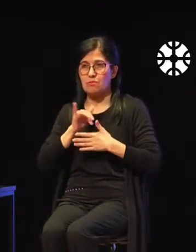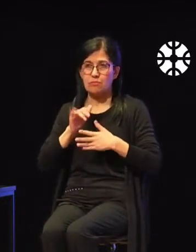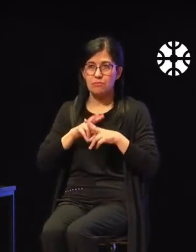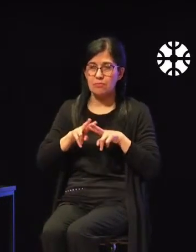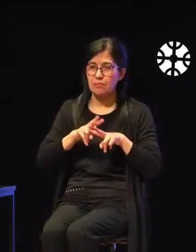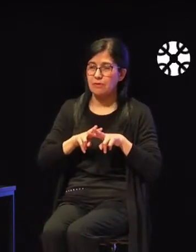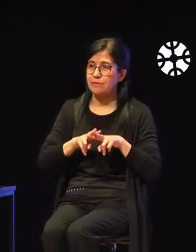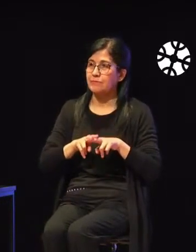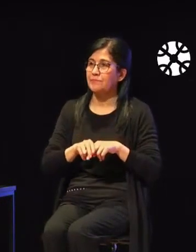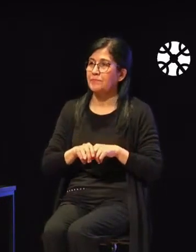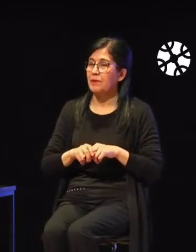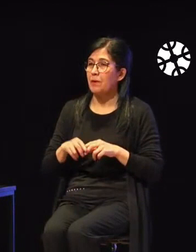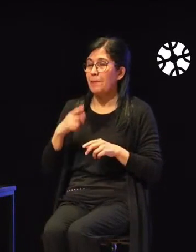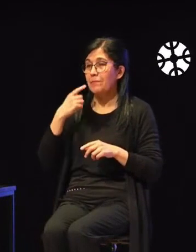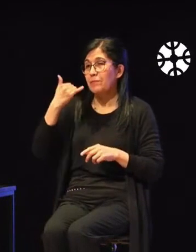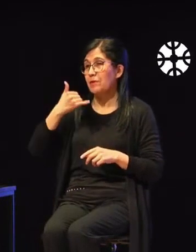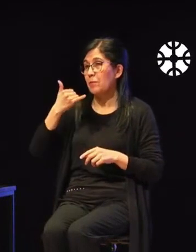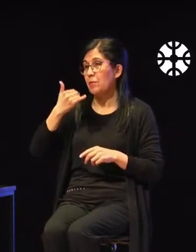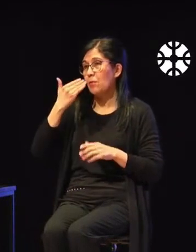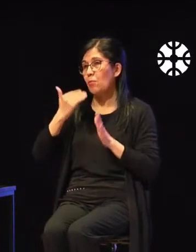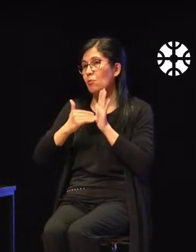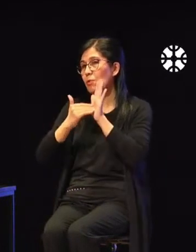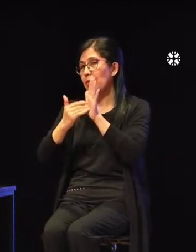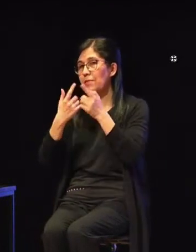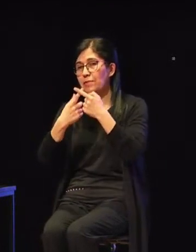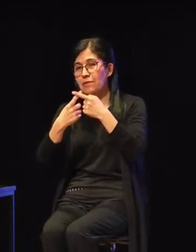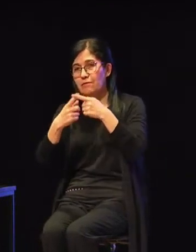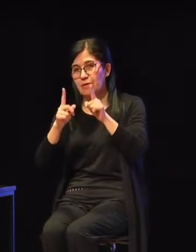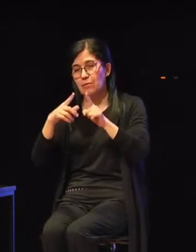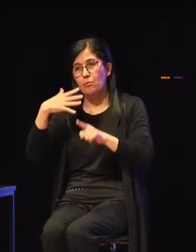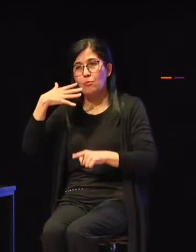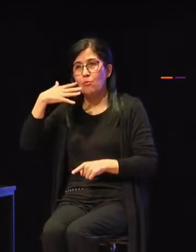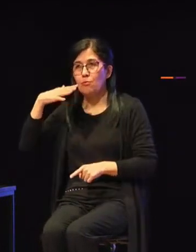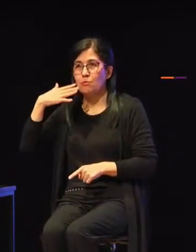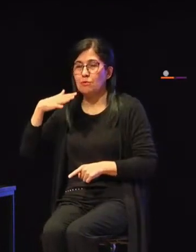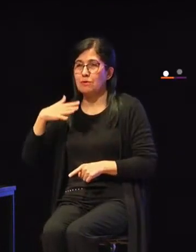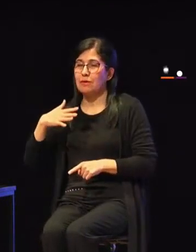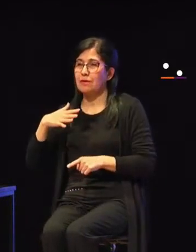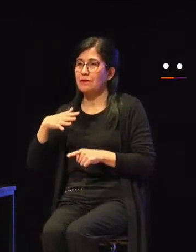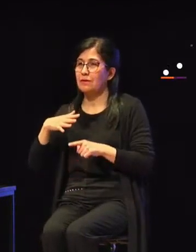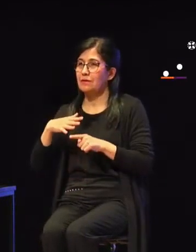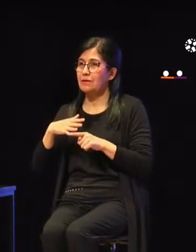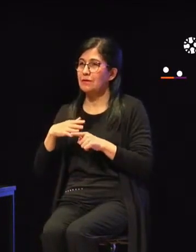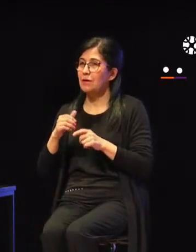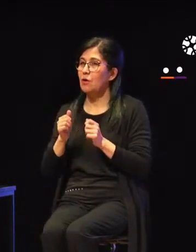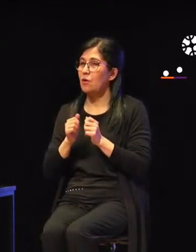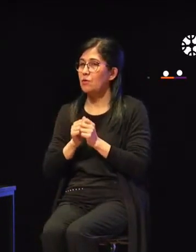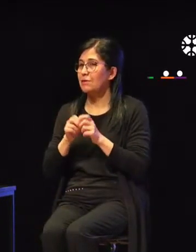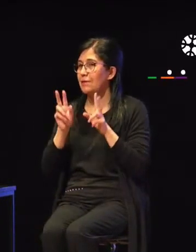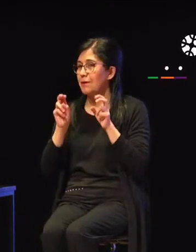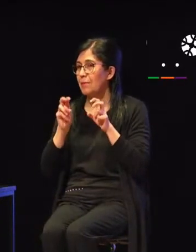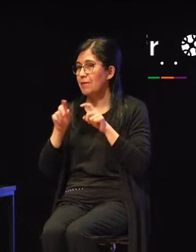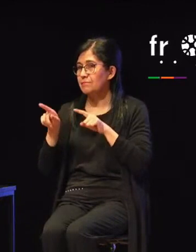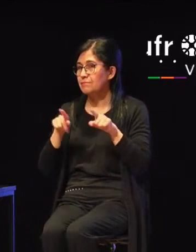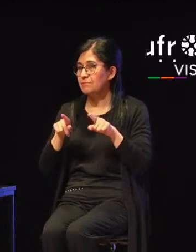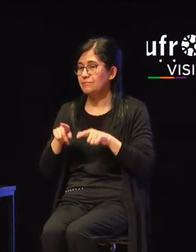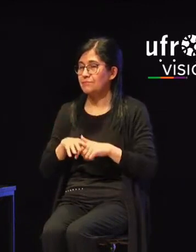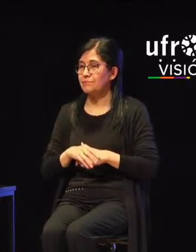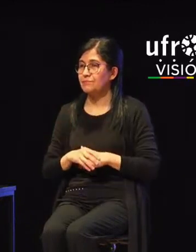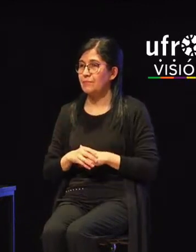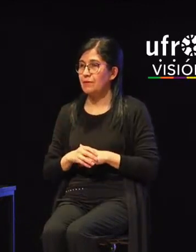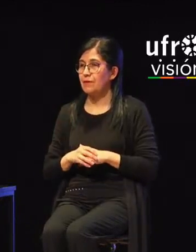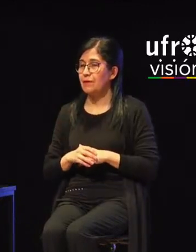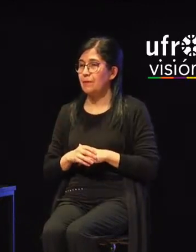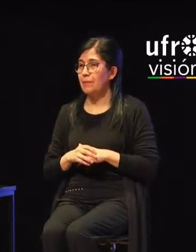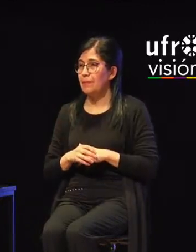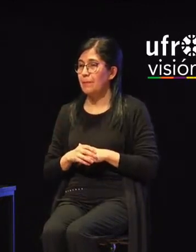actúa, marcando una diferencia significativa de la mera burocracia. Así es